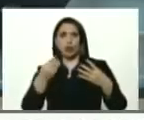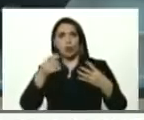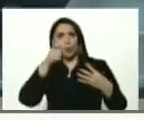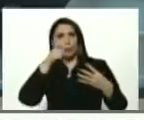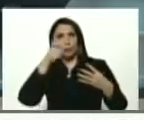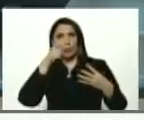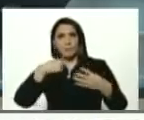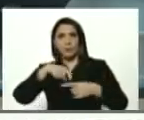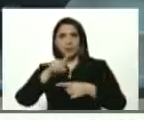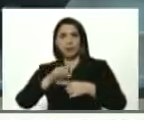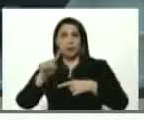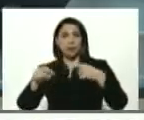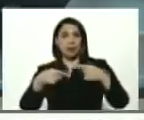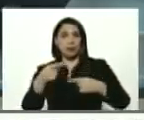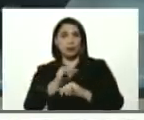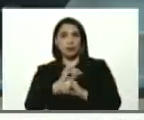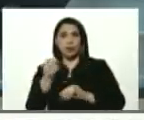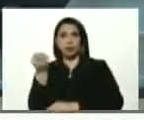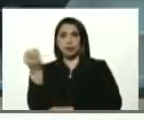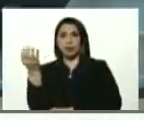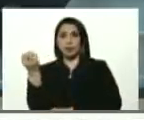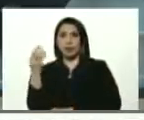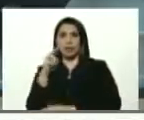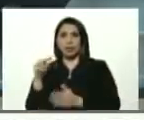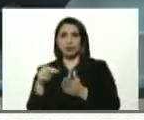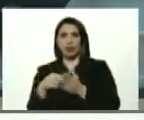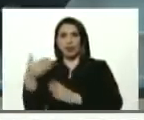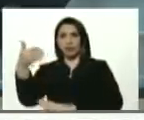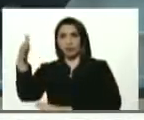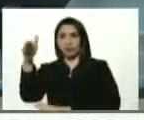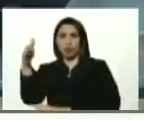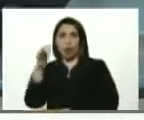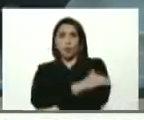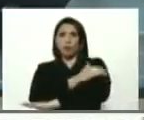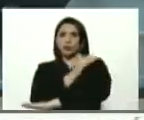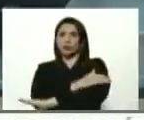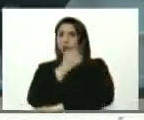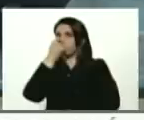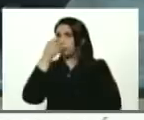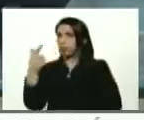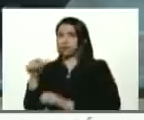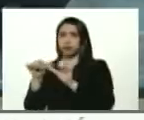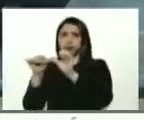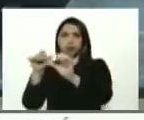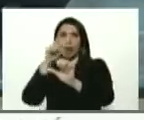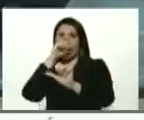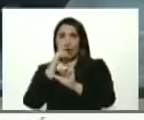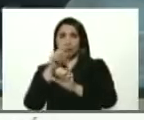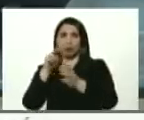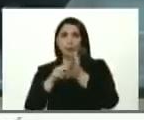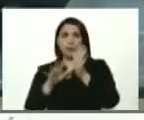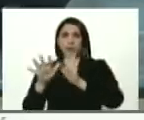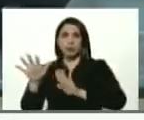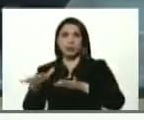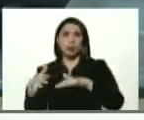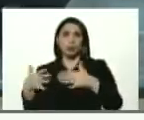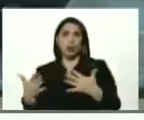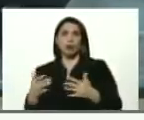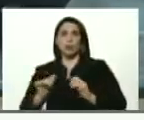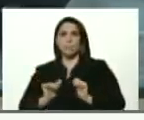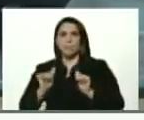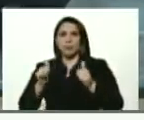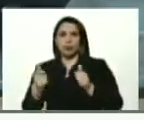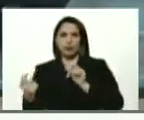principal. Luego de que la Asamblea Nacional se mantenga en desacato, desde el año 2015, cuando pues comenzó